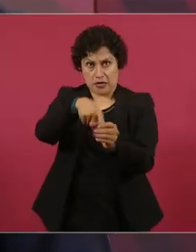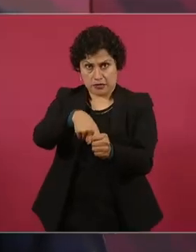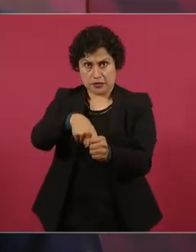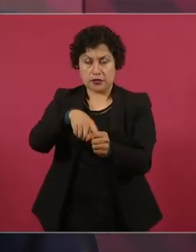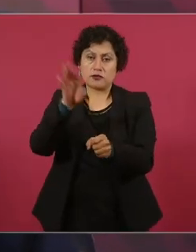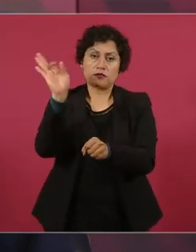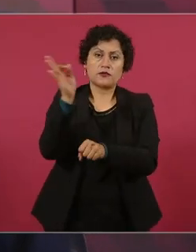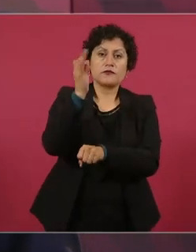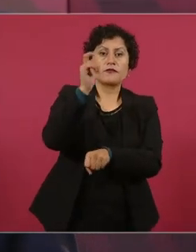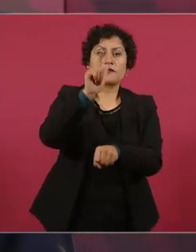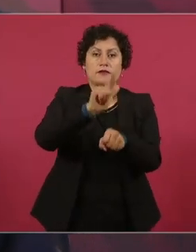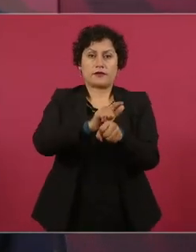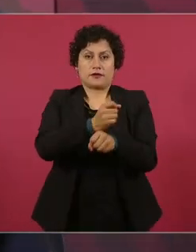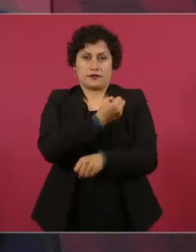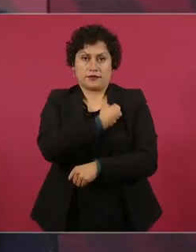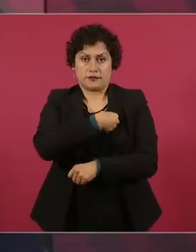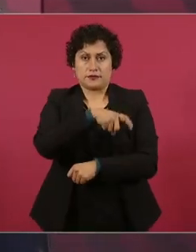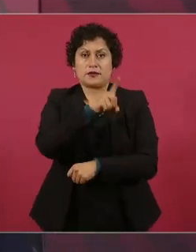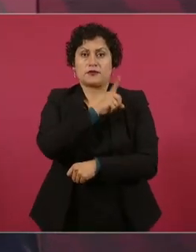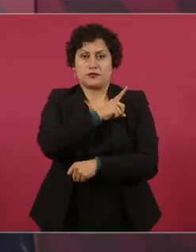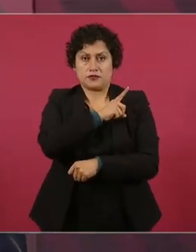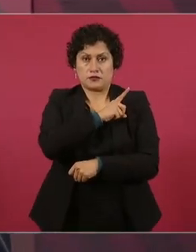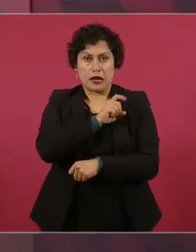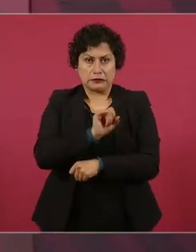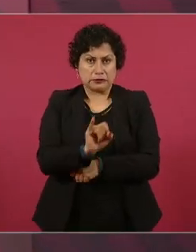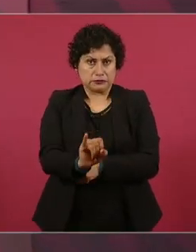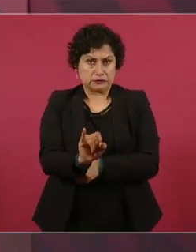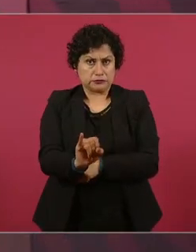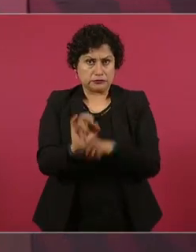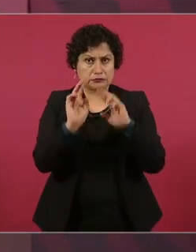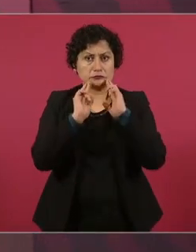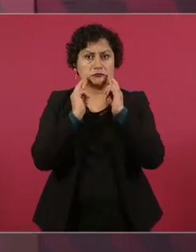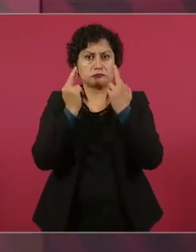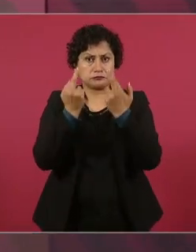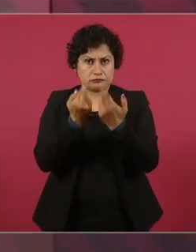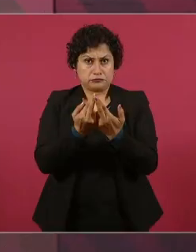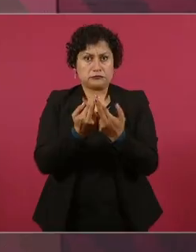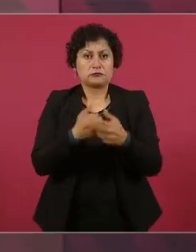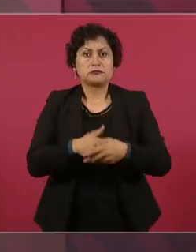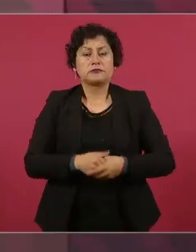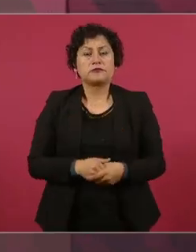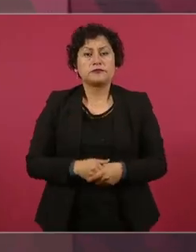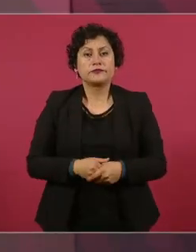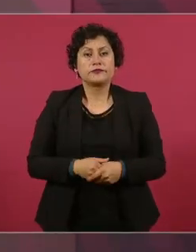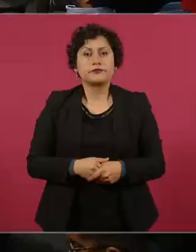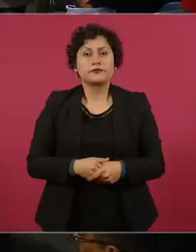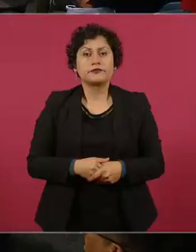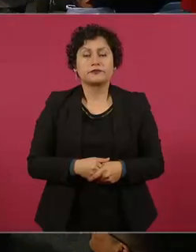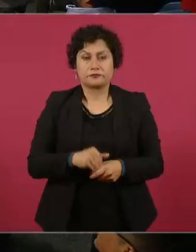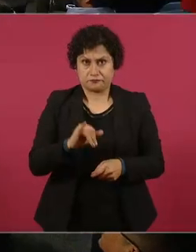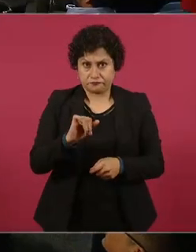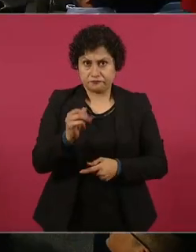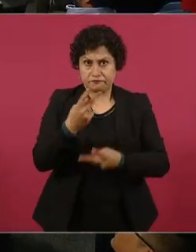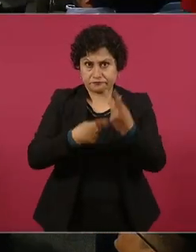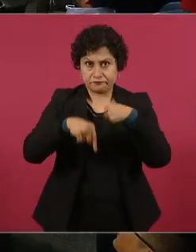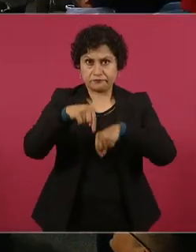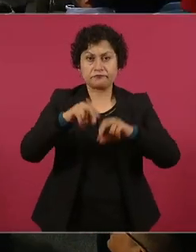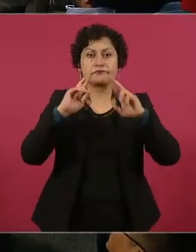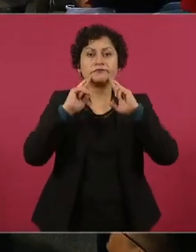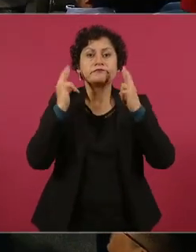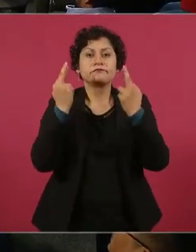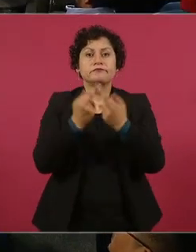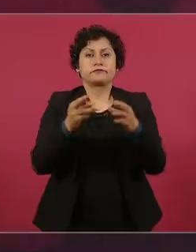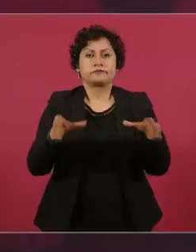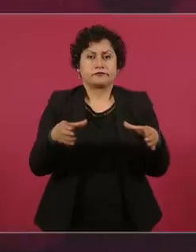federalización de la salud este jueves, pasado mañana. Si vienen aquí y luego el viernes